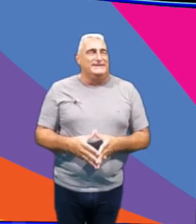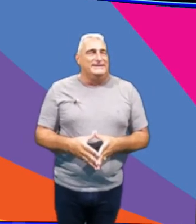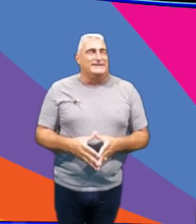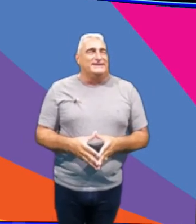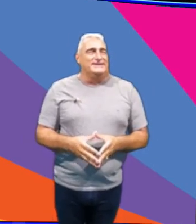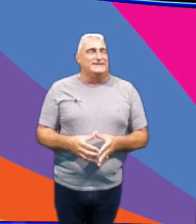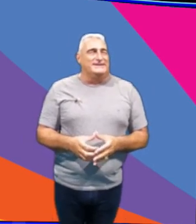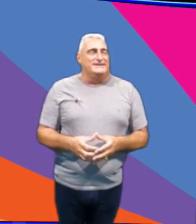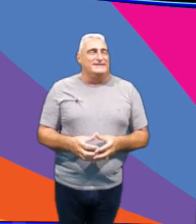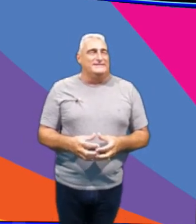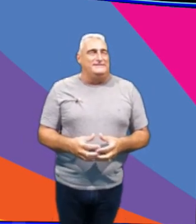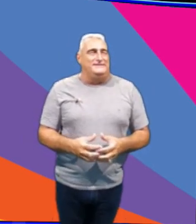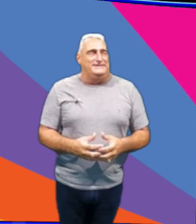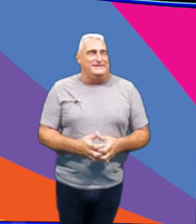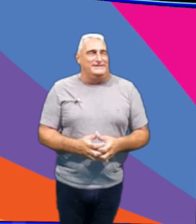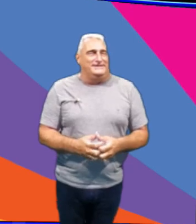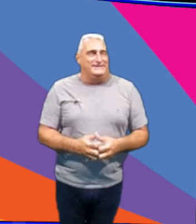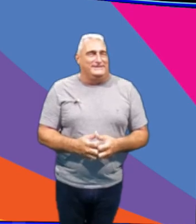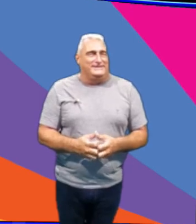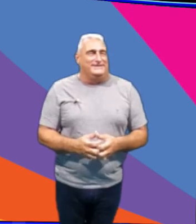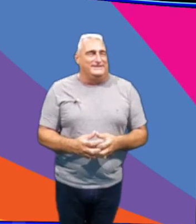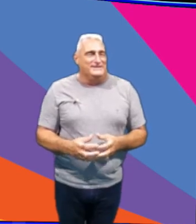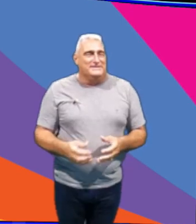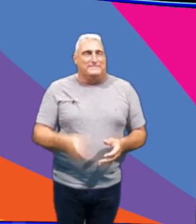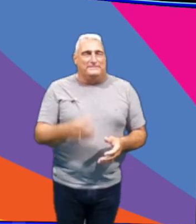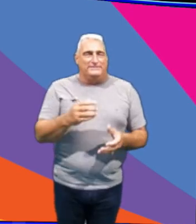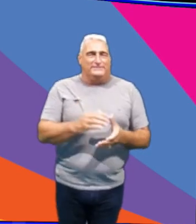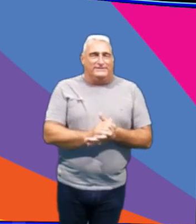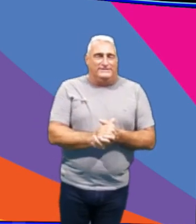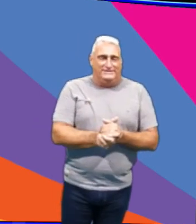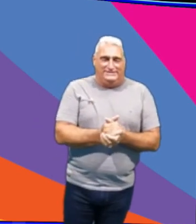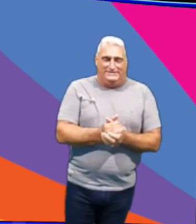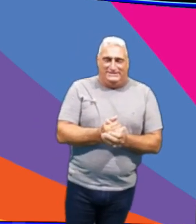Mirá que vamos, ¿eh? Vamos al corte. Vamos al corte.